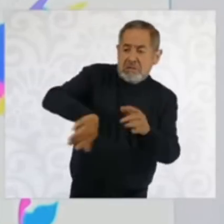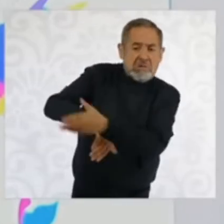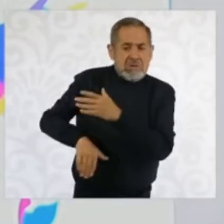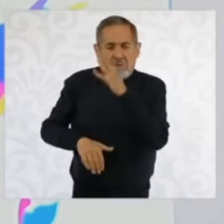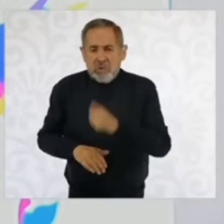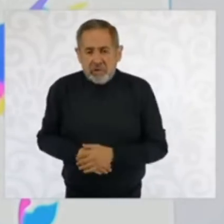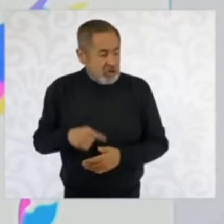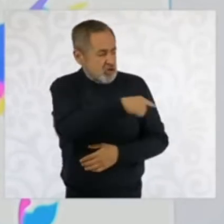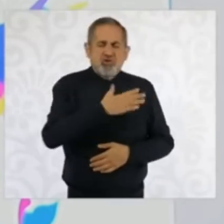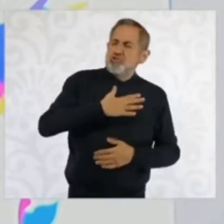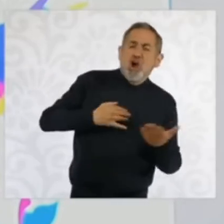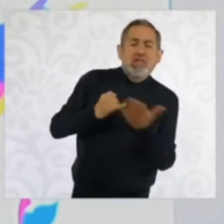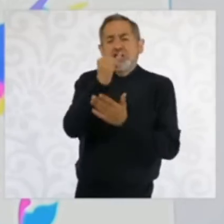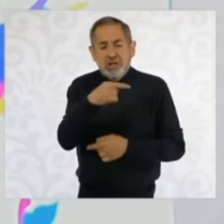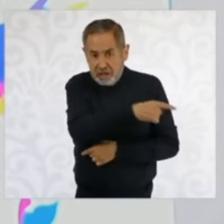deciden.